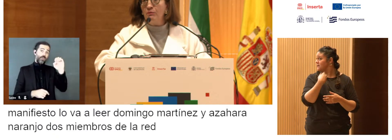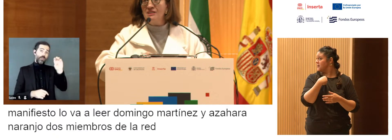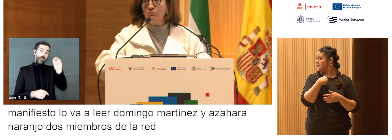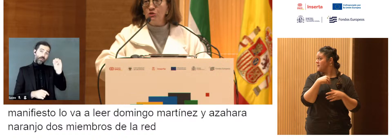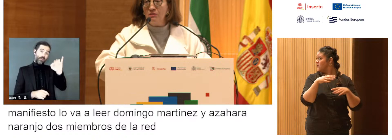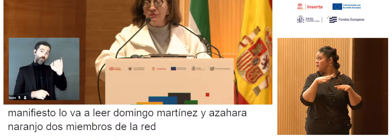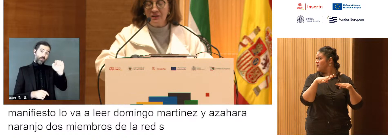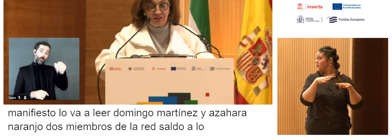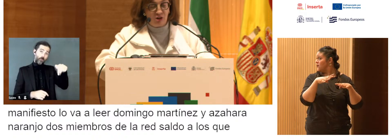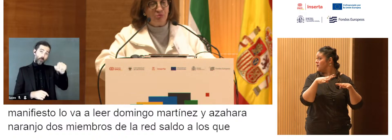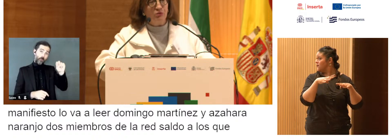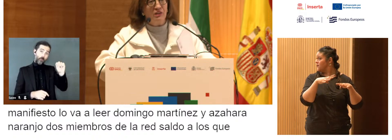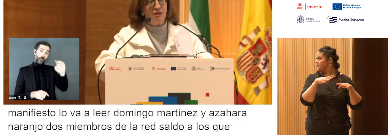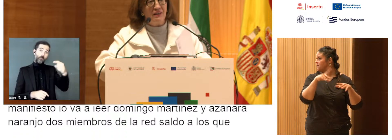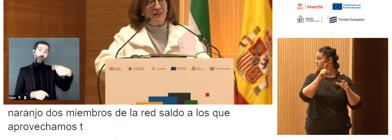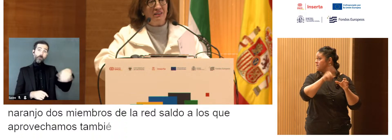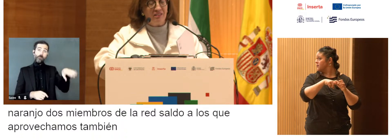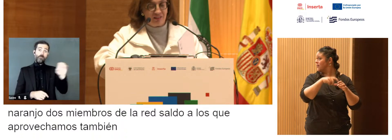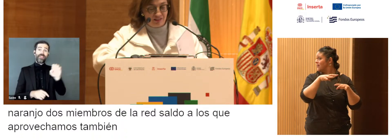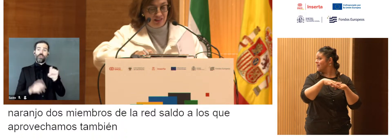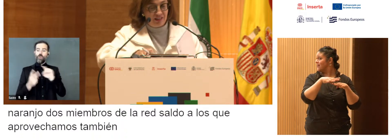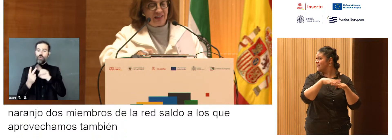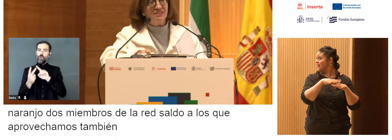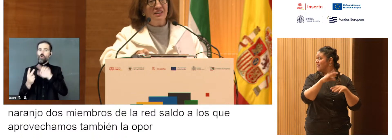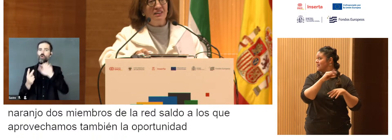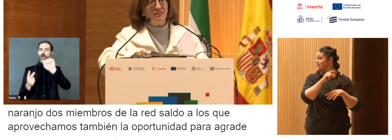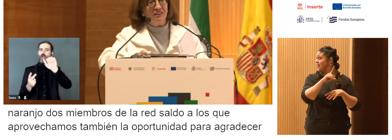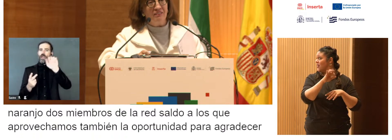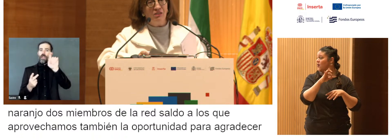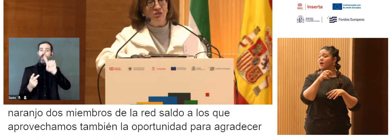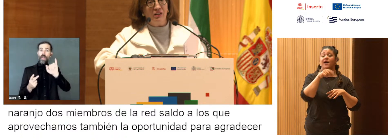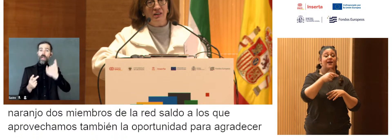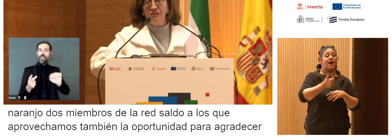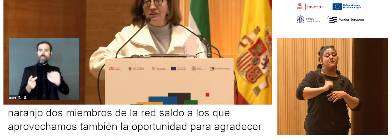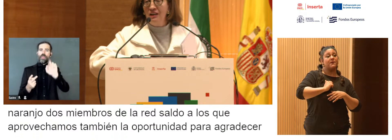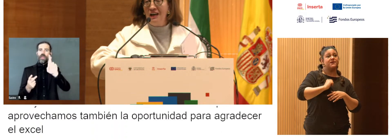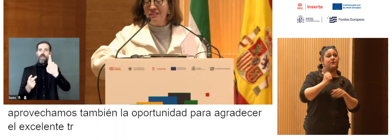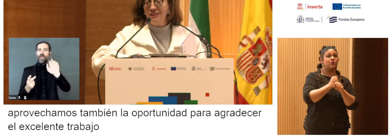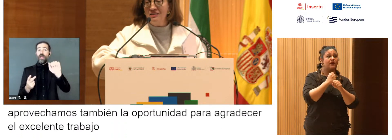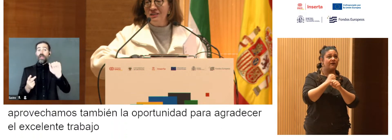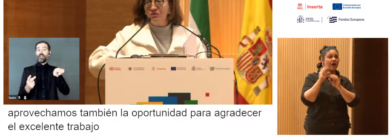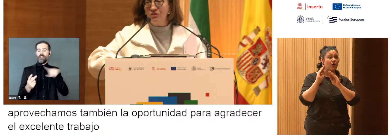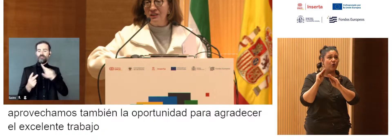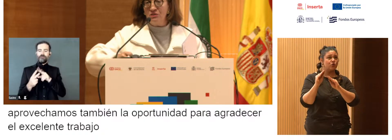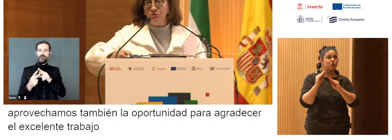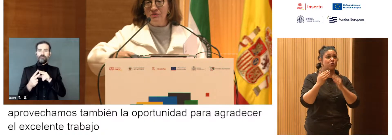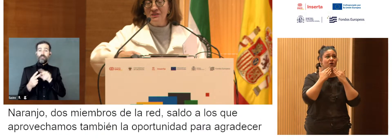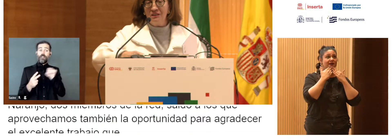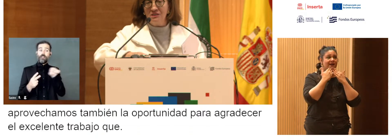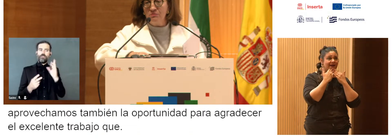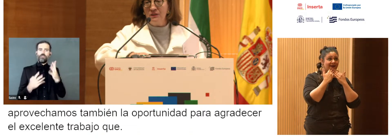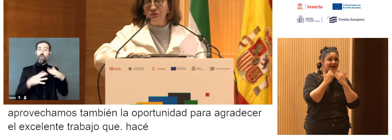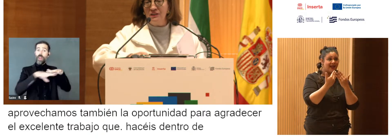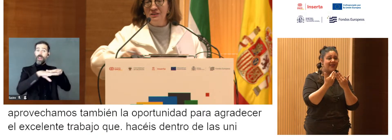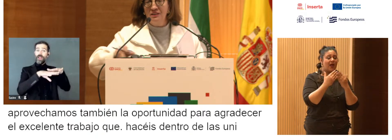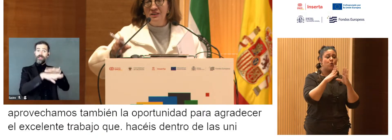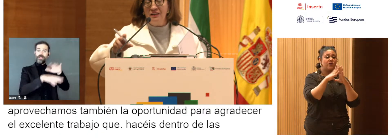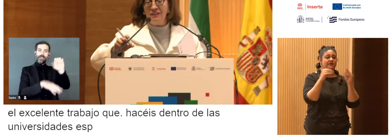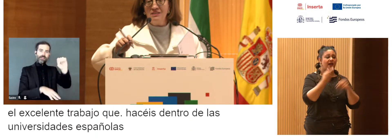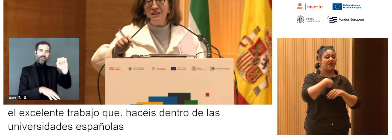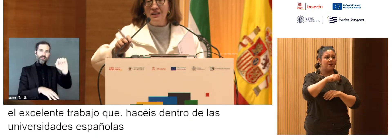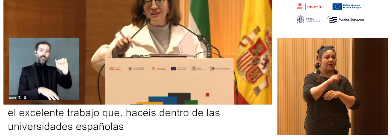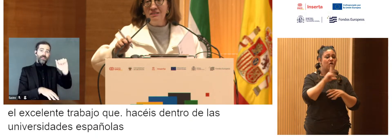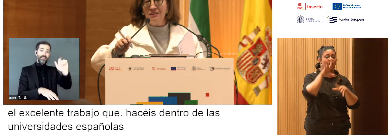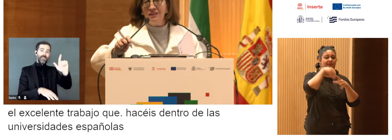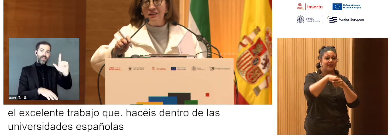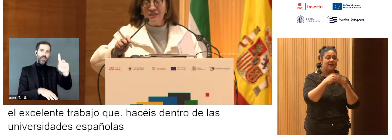los que aprovechamos también la oportunidad para agradecer el excelente trabajo que hacéis dentro de las universidades españolas.